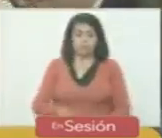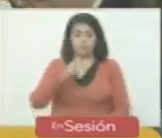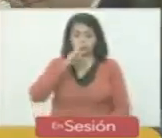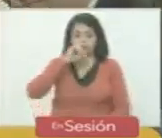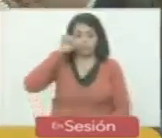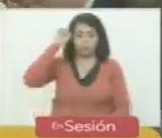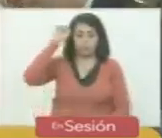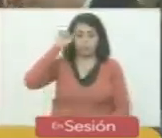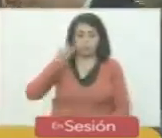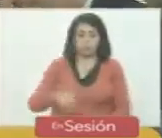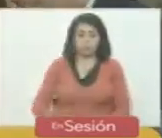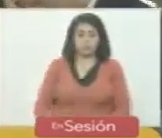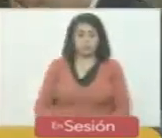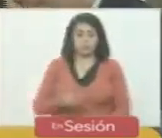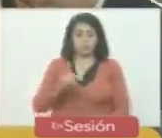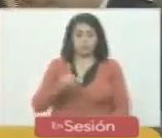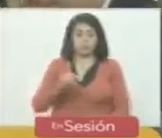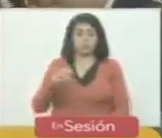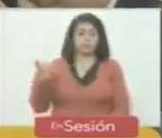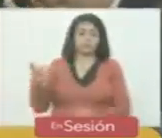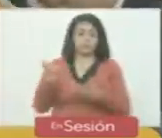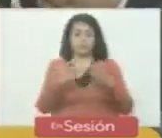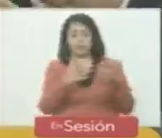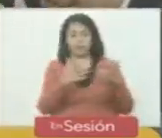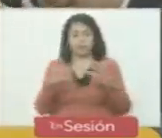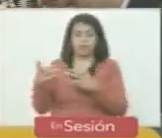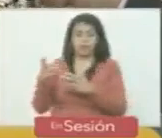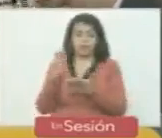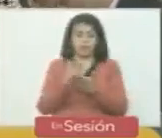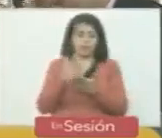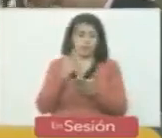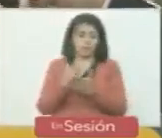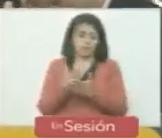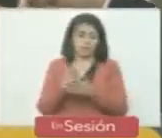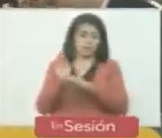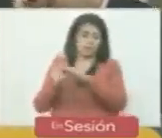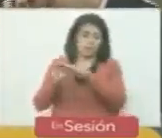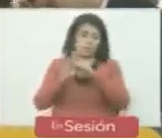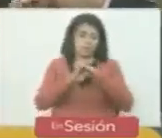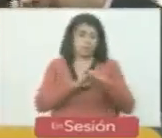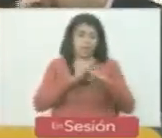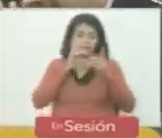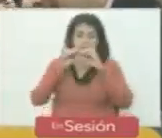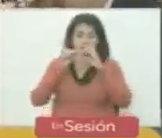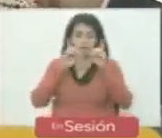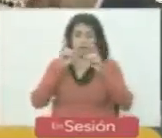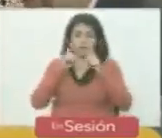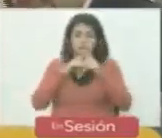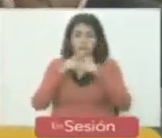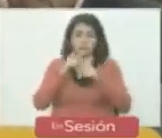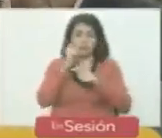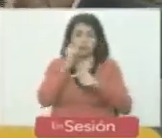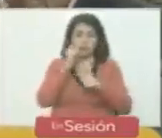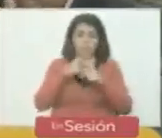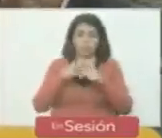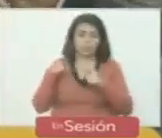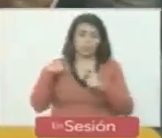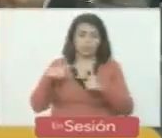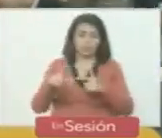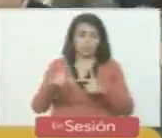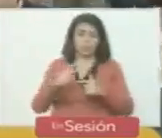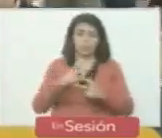Nicolás Maduro, ese batallar que él ha tenido, ese llamado a diálogo, ese hombre que ha tenido